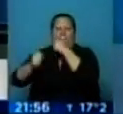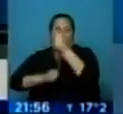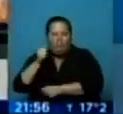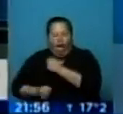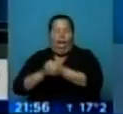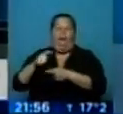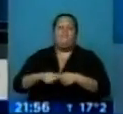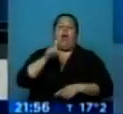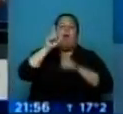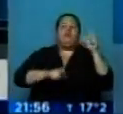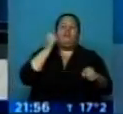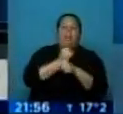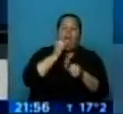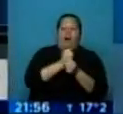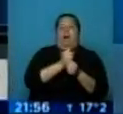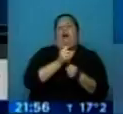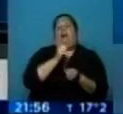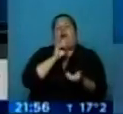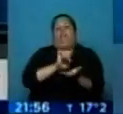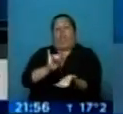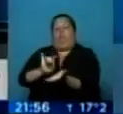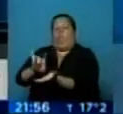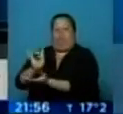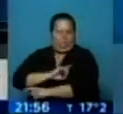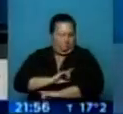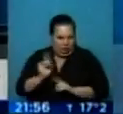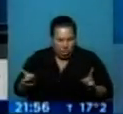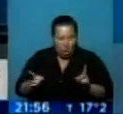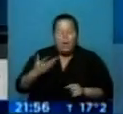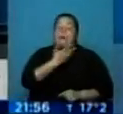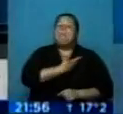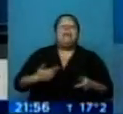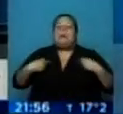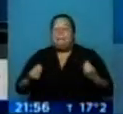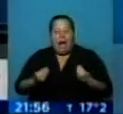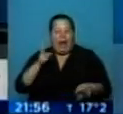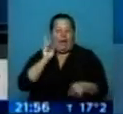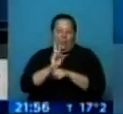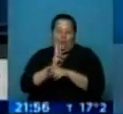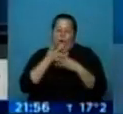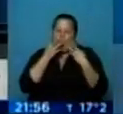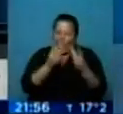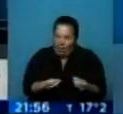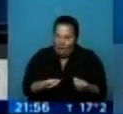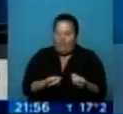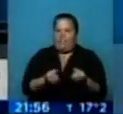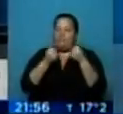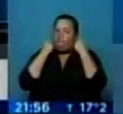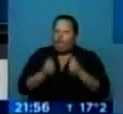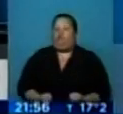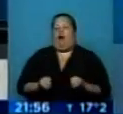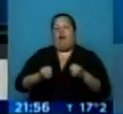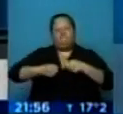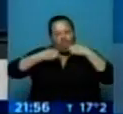fábrica y los trabajadores en la calle. Un presidente que defienda con fuerza